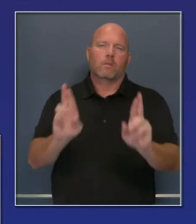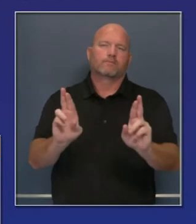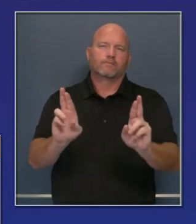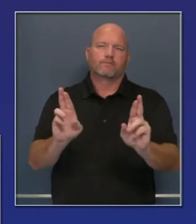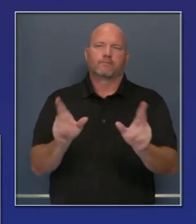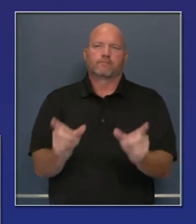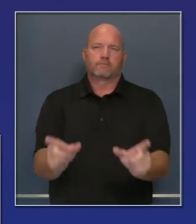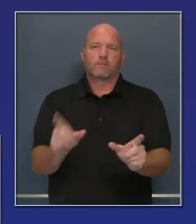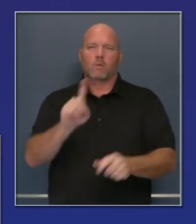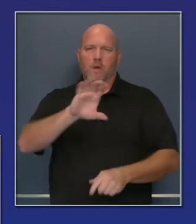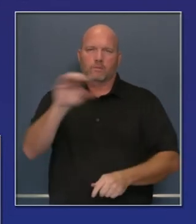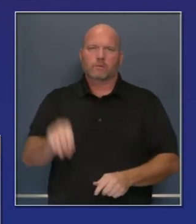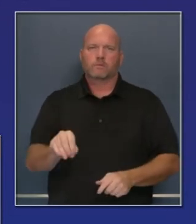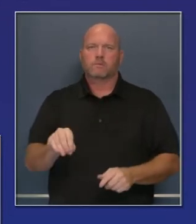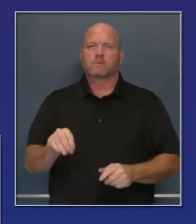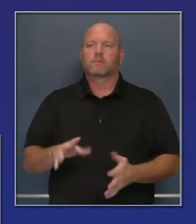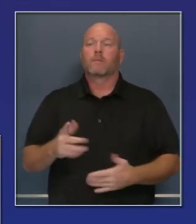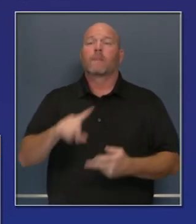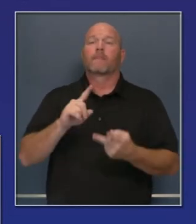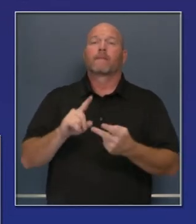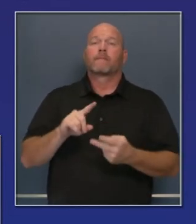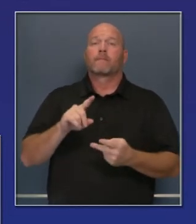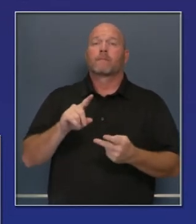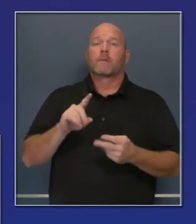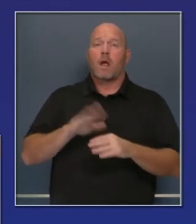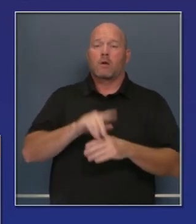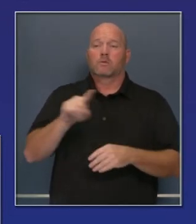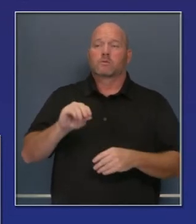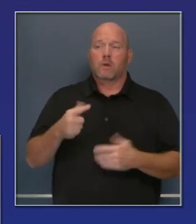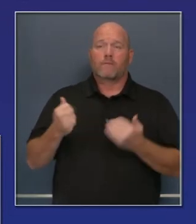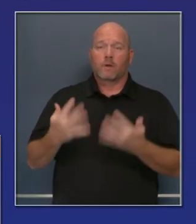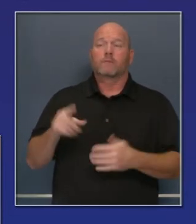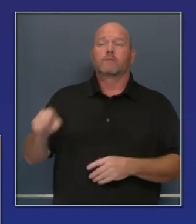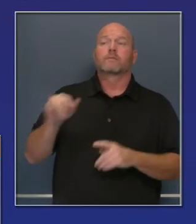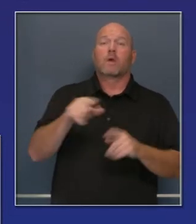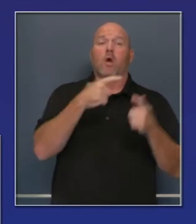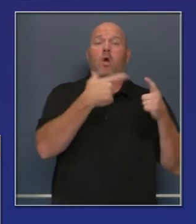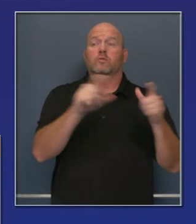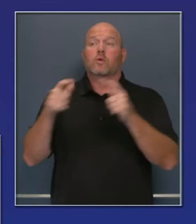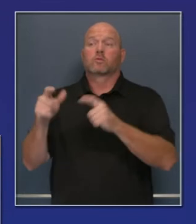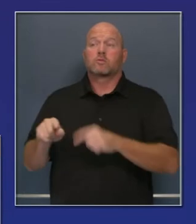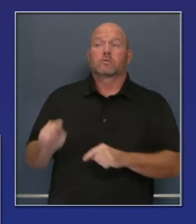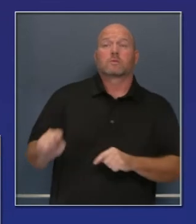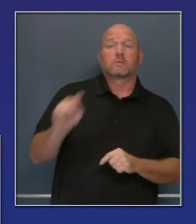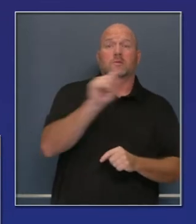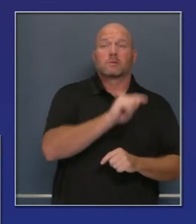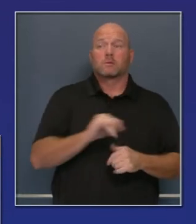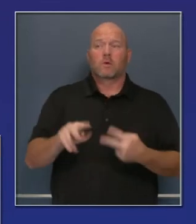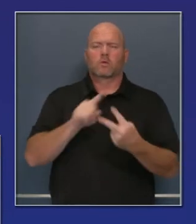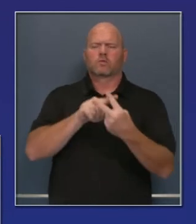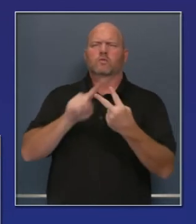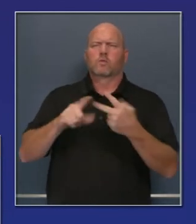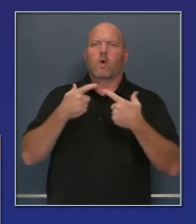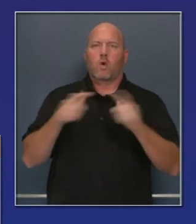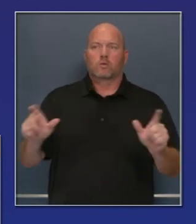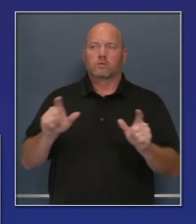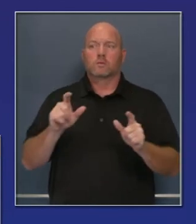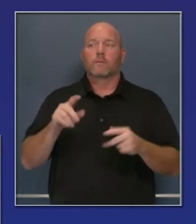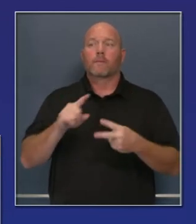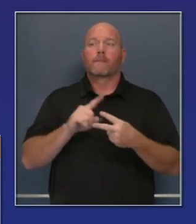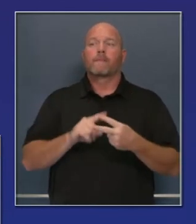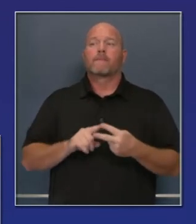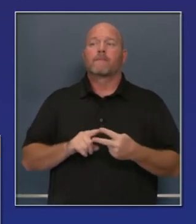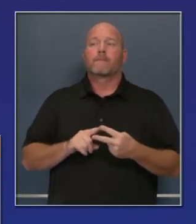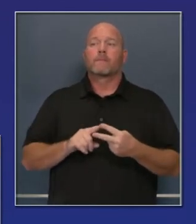a 100% en el incendio de Zog. Otro complejo grande de incendios, el incendio de August, que